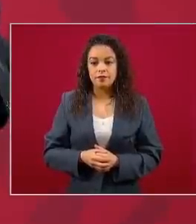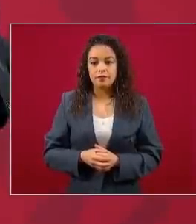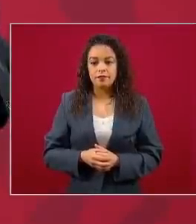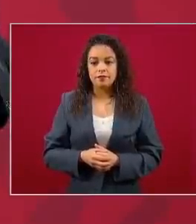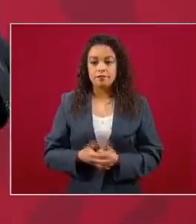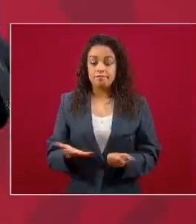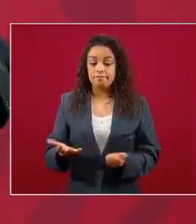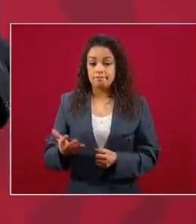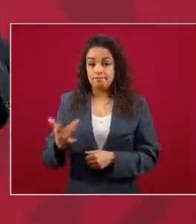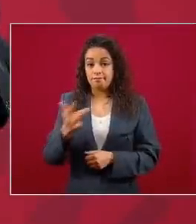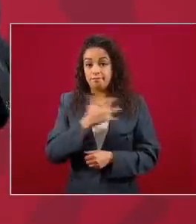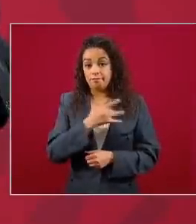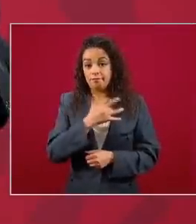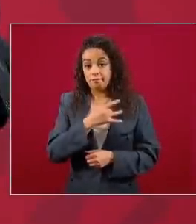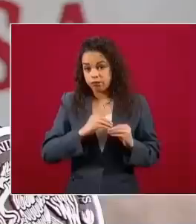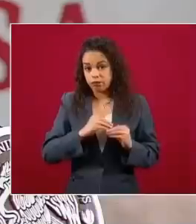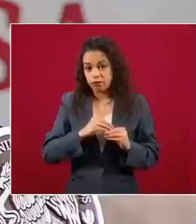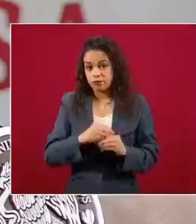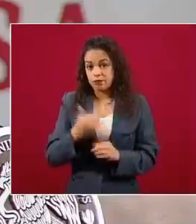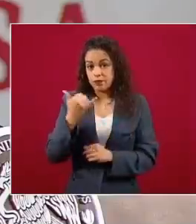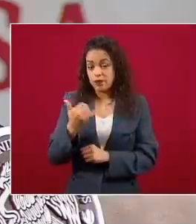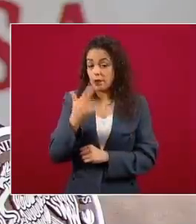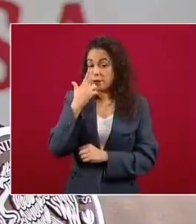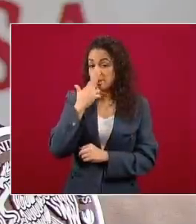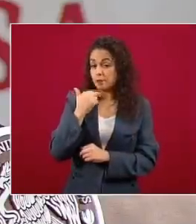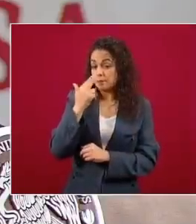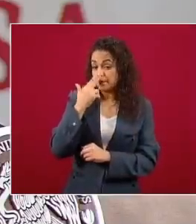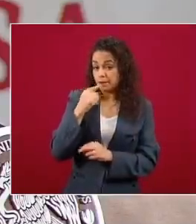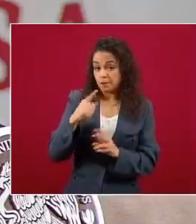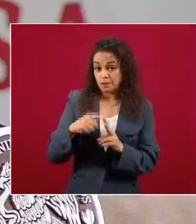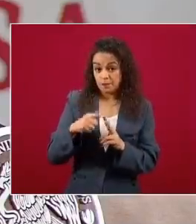infartos y diabetes, como